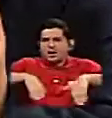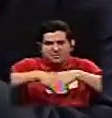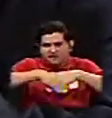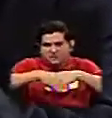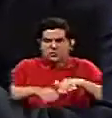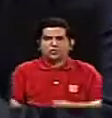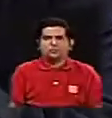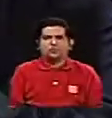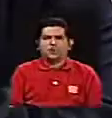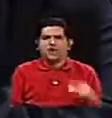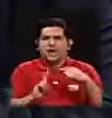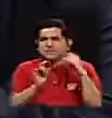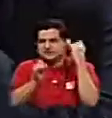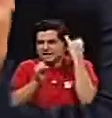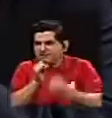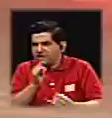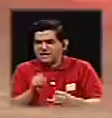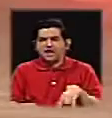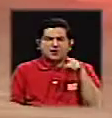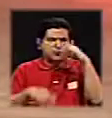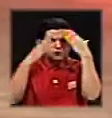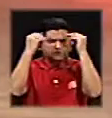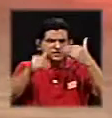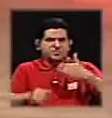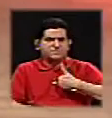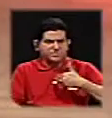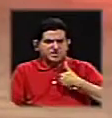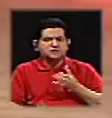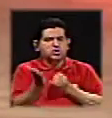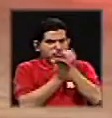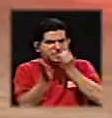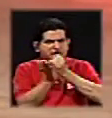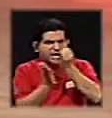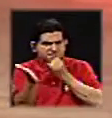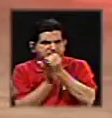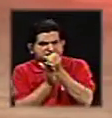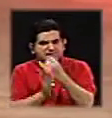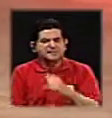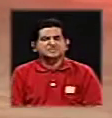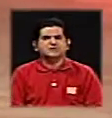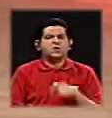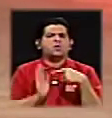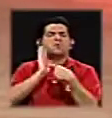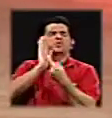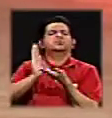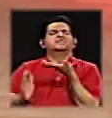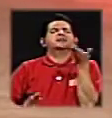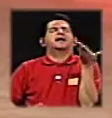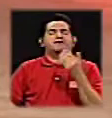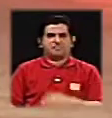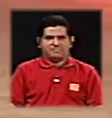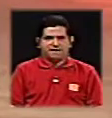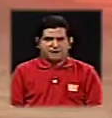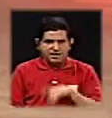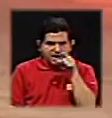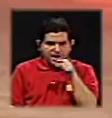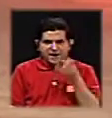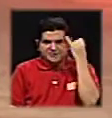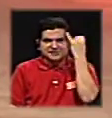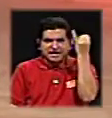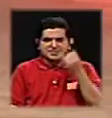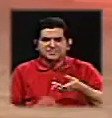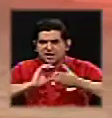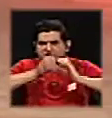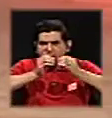Un poco, a partir de la información que ustedes tienen y de sus investigaciones, ¿qué nos podrían estar reflejando esas conclusiones, estos